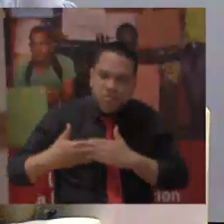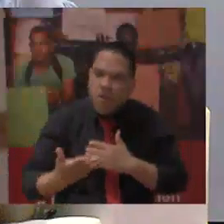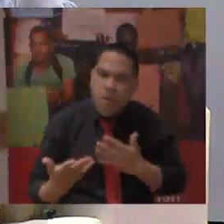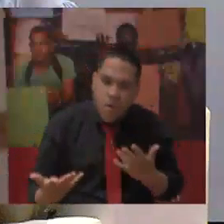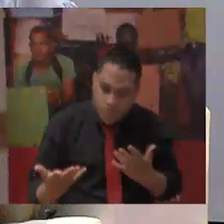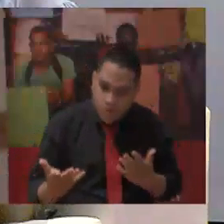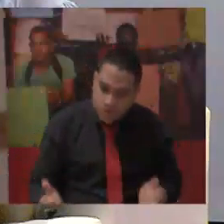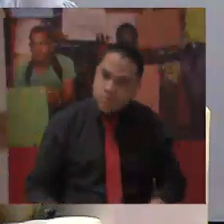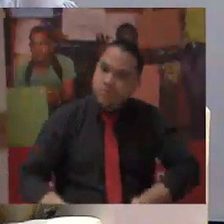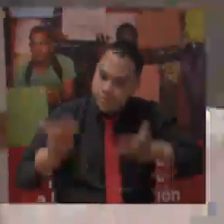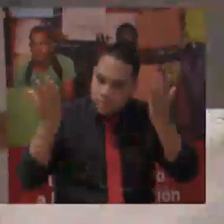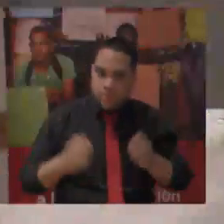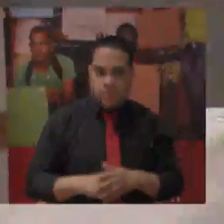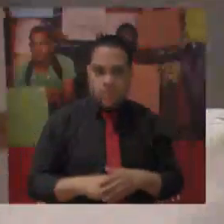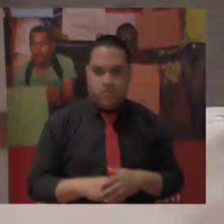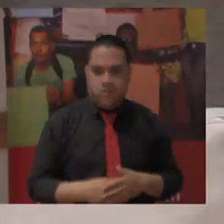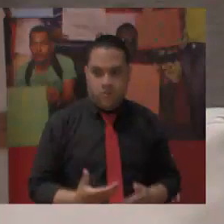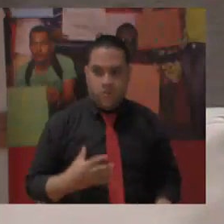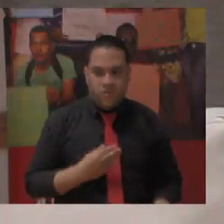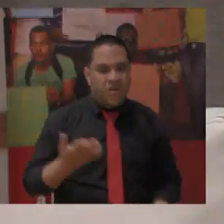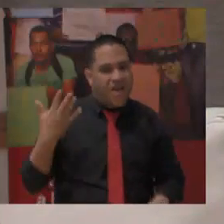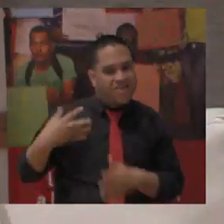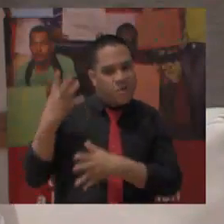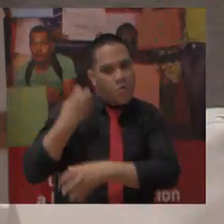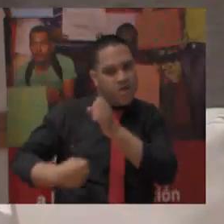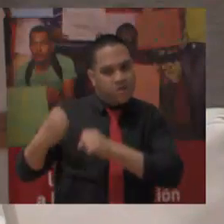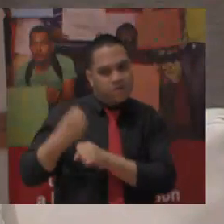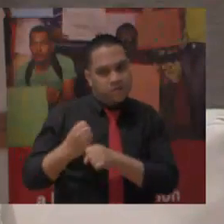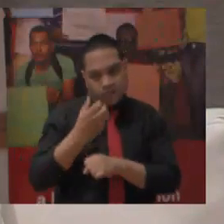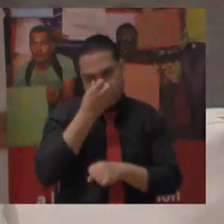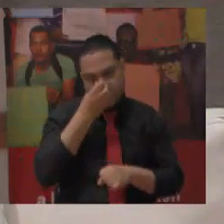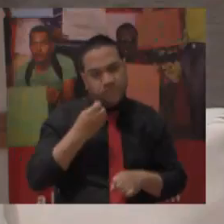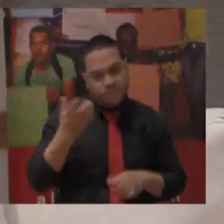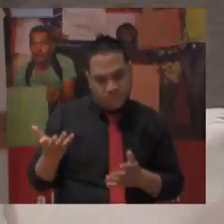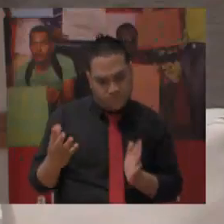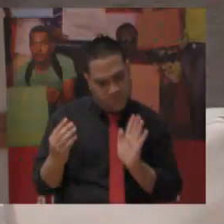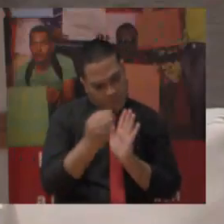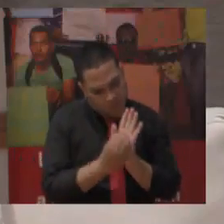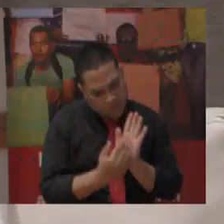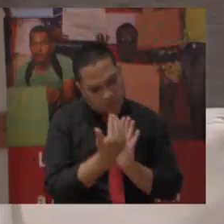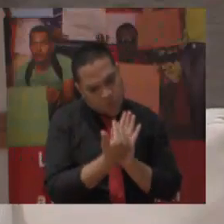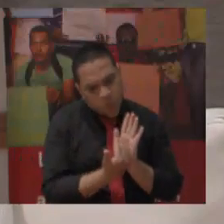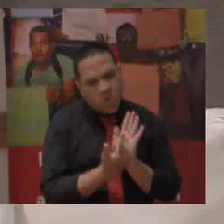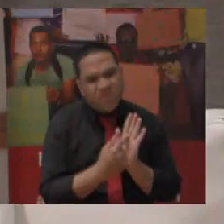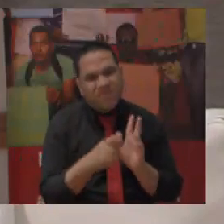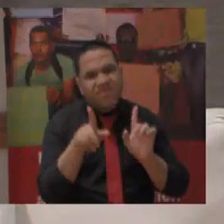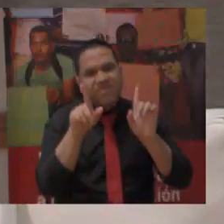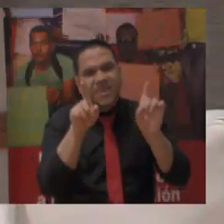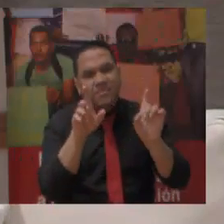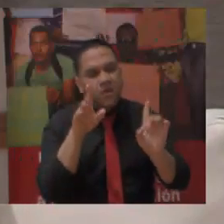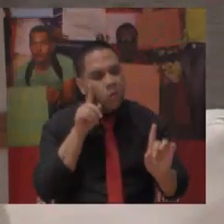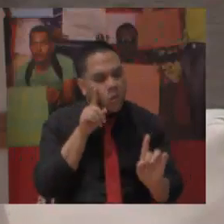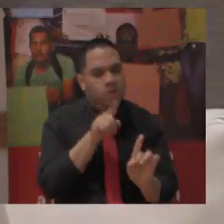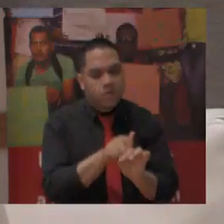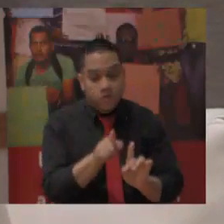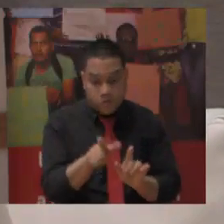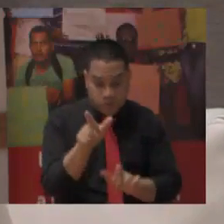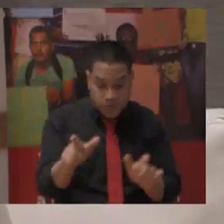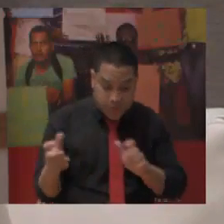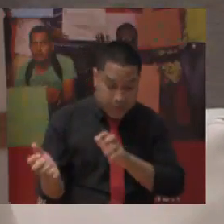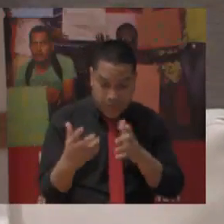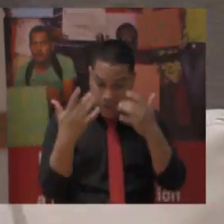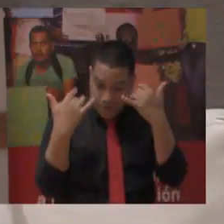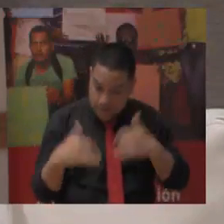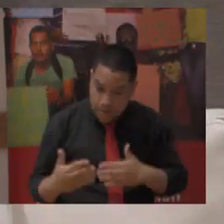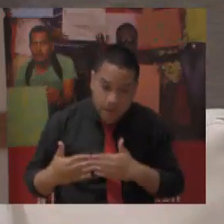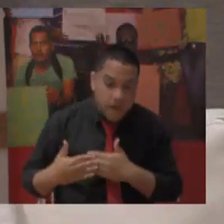ese momento, nosotros, hace 4 años, creamos una agenda por el posconflicto, que tiene que superar